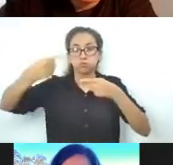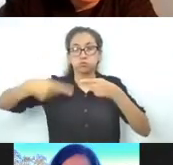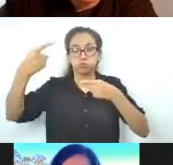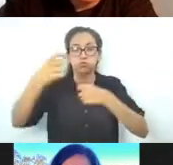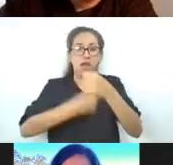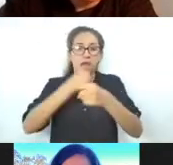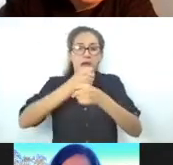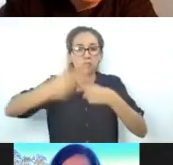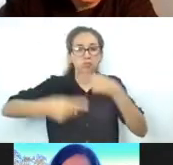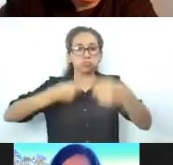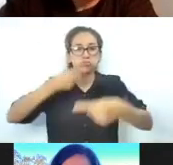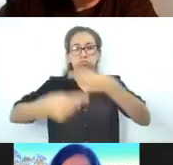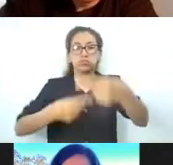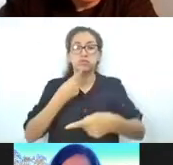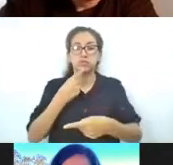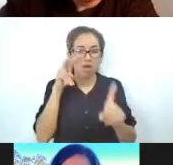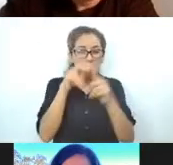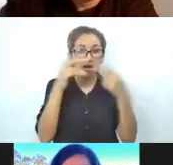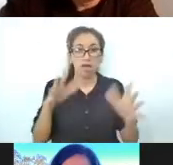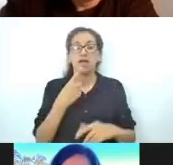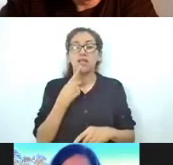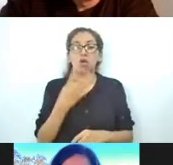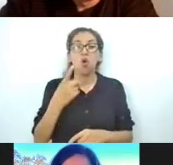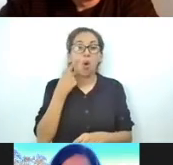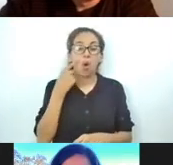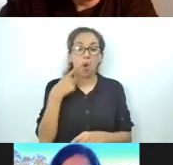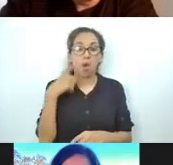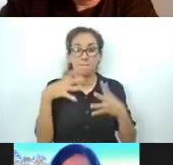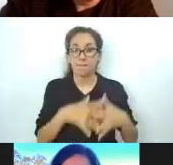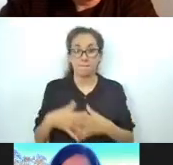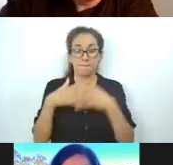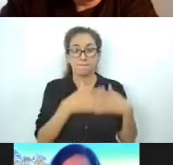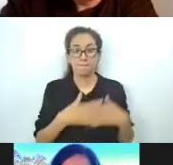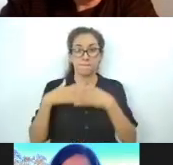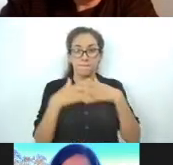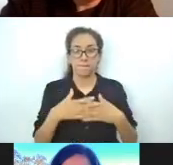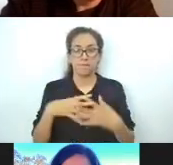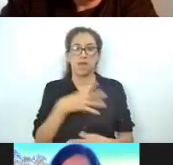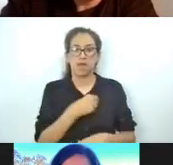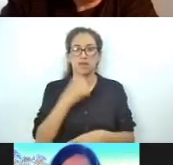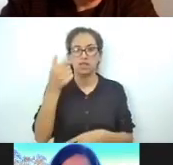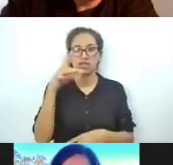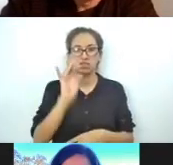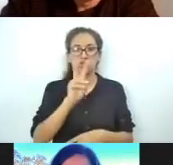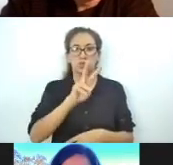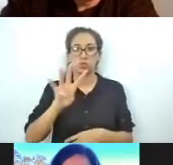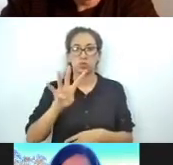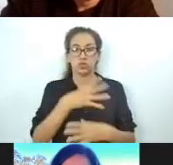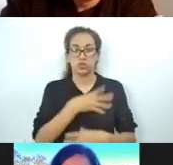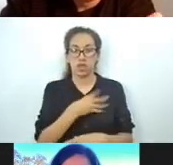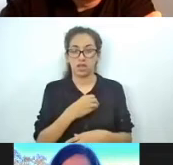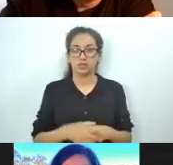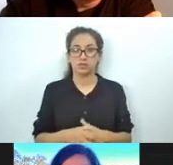que los hombres en Estados Unidos, ¿no? Entre 18 y 24 años